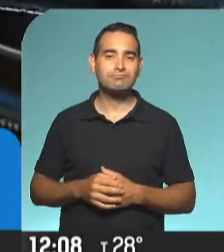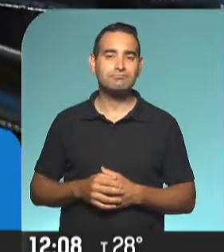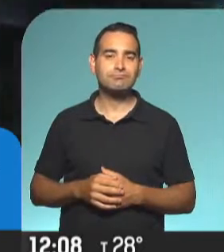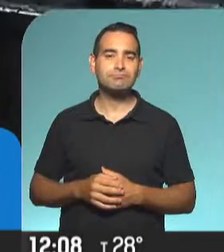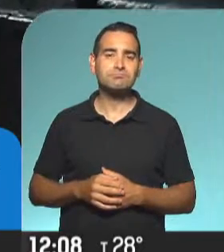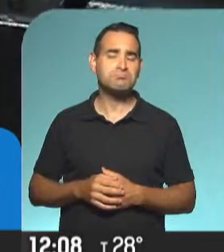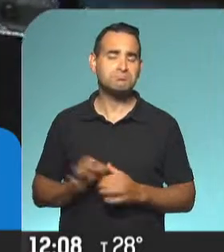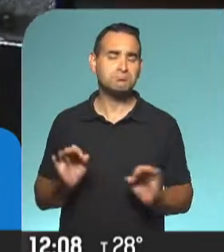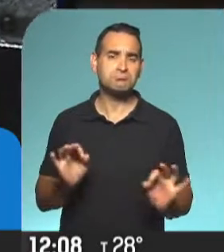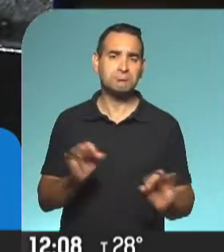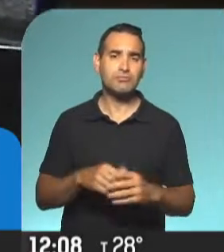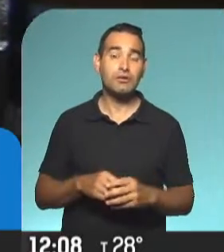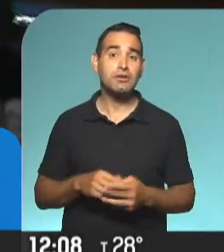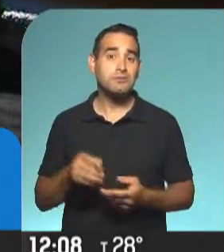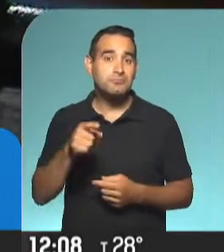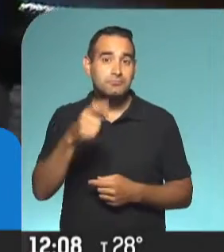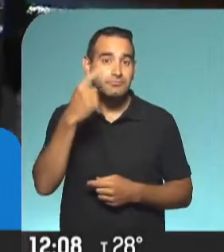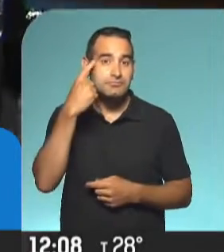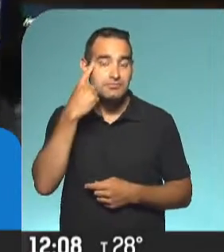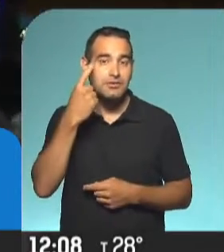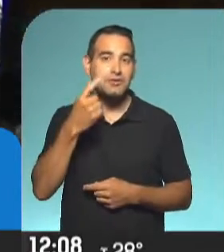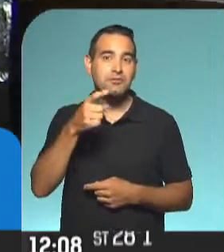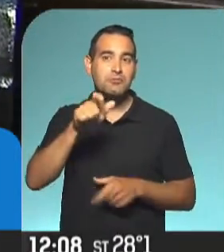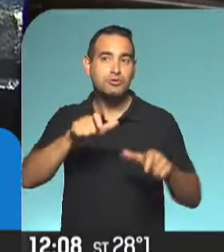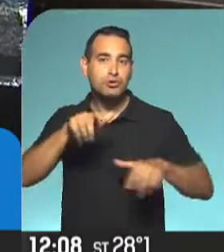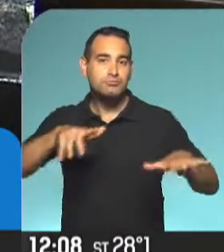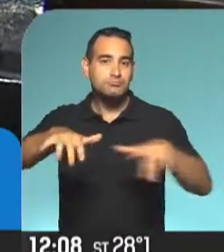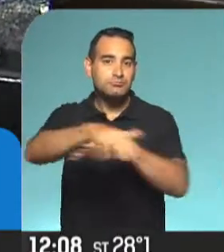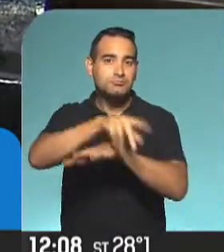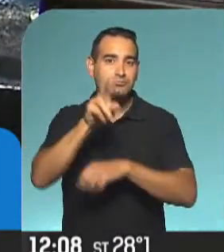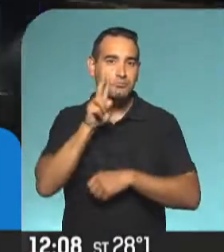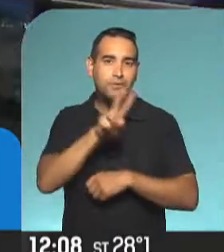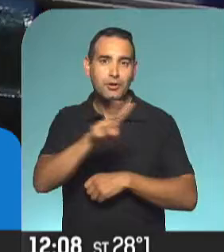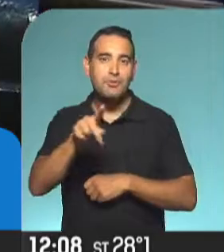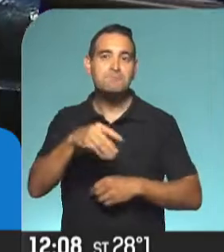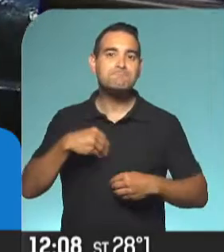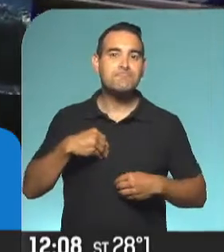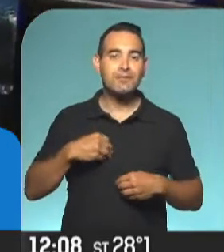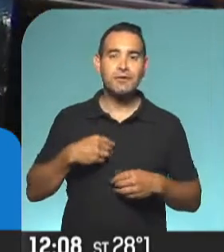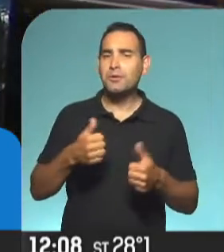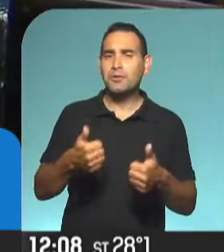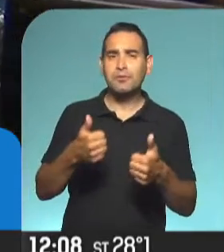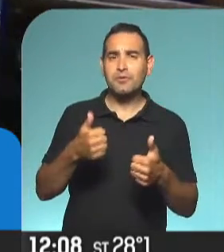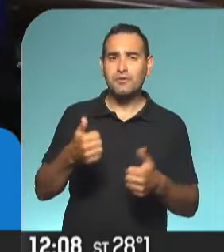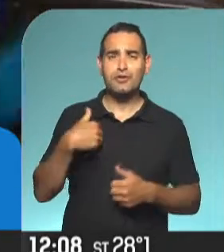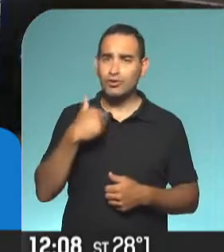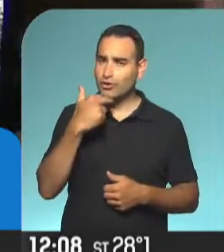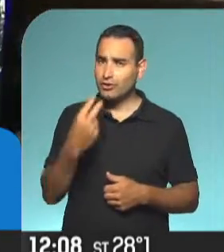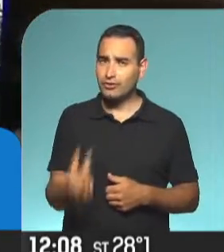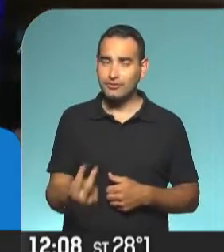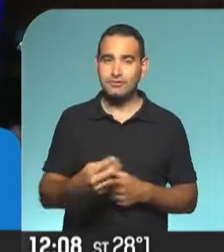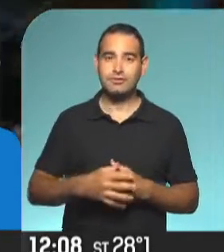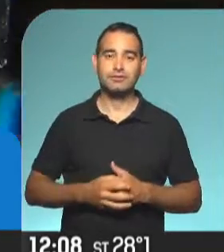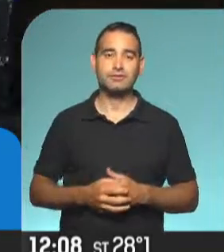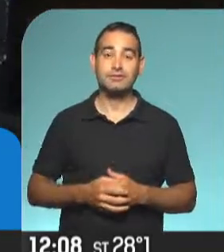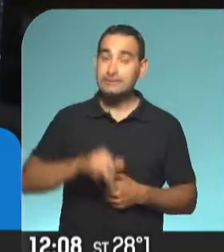ahora ninguno. ¿Cómo estás viendo la comunidad? ¿Cómo se mueve? ¿Cómo estás viviendo esto? Muy bien, con mis dos hijos. ¿Te estás